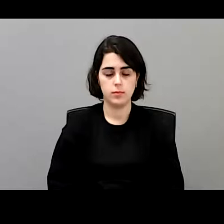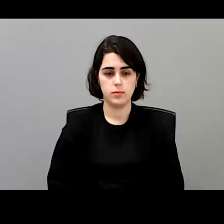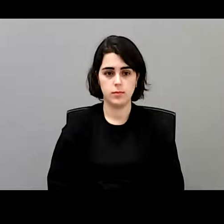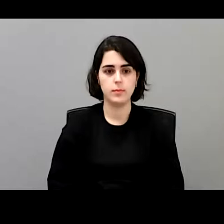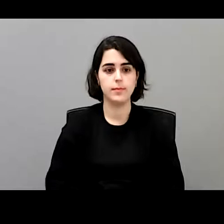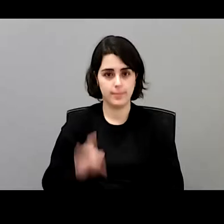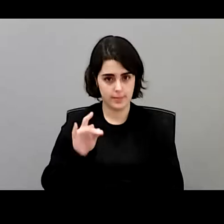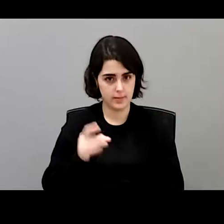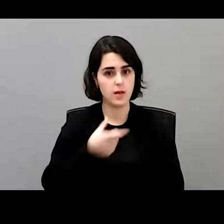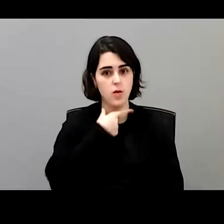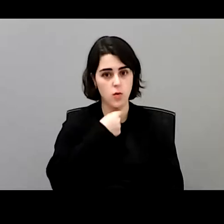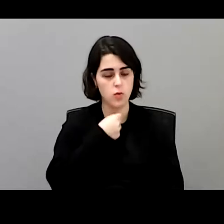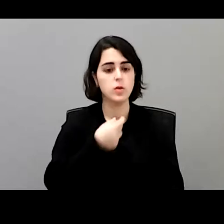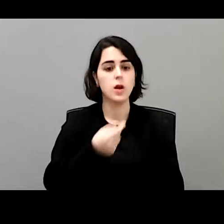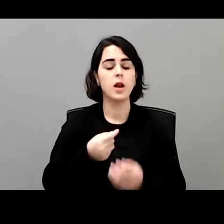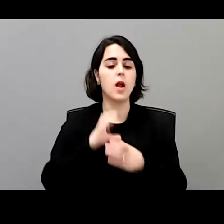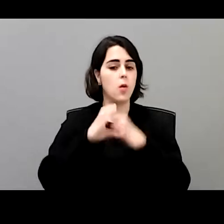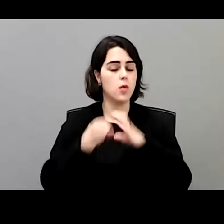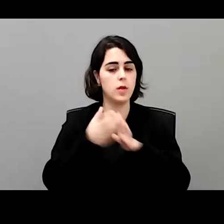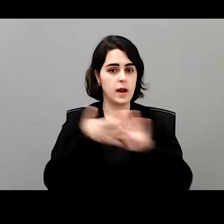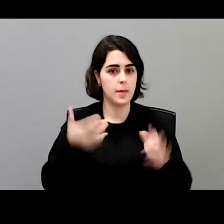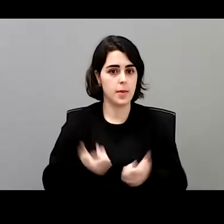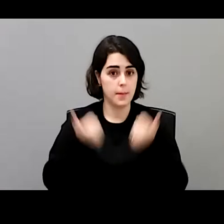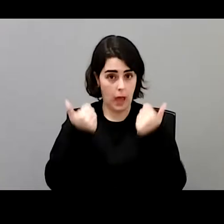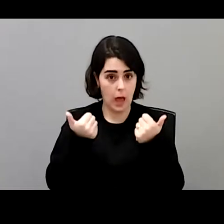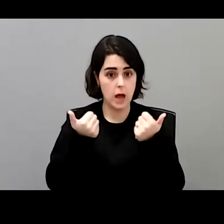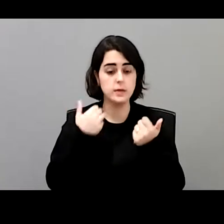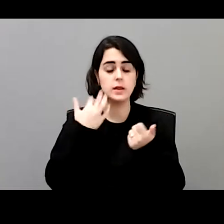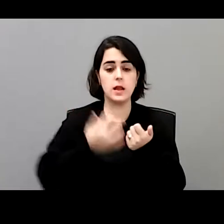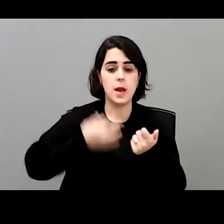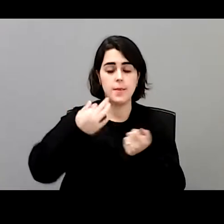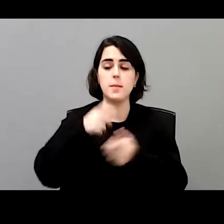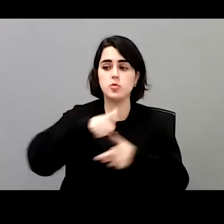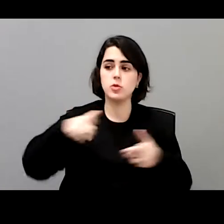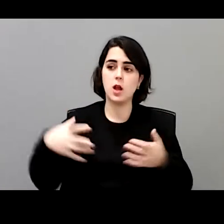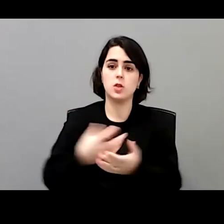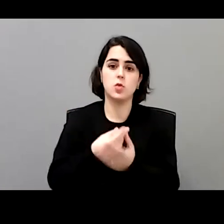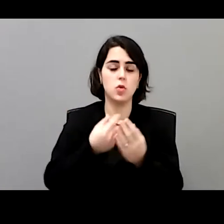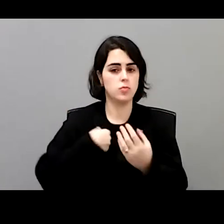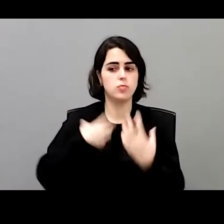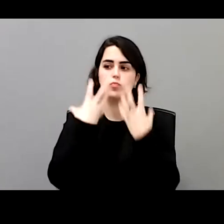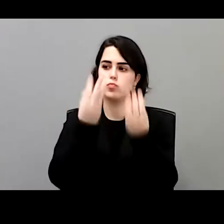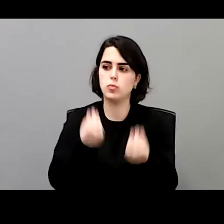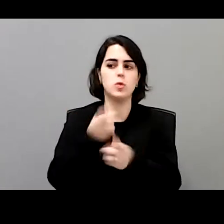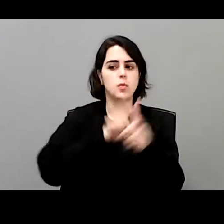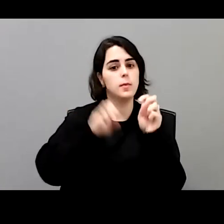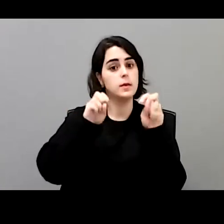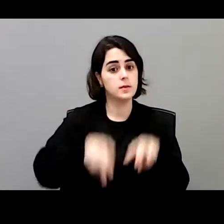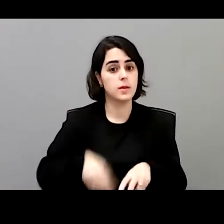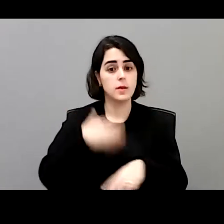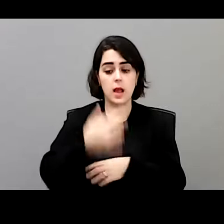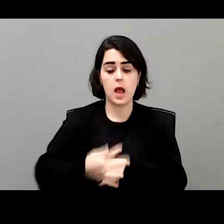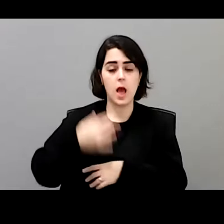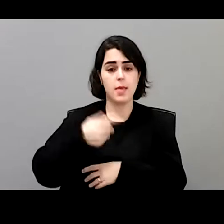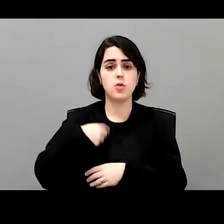Sí, me gustaría poder comunicarme más rápido. Que todo el mundo entienda lo que digo sin problemas. Poder usarlo